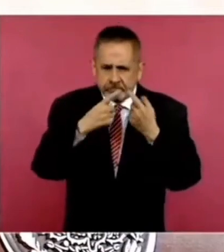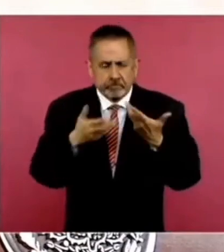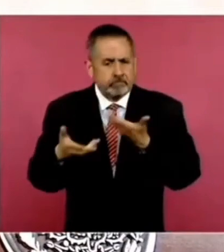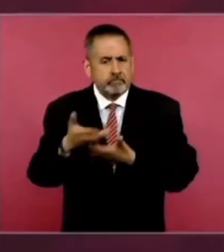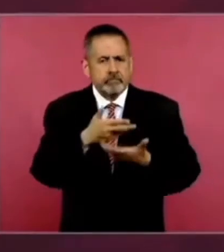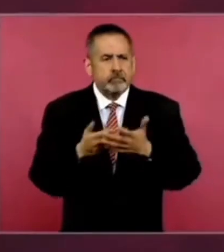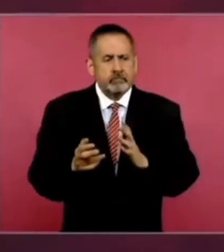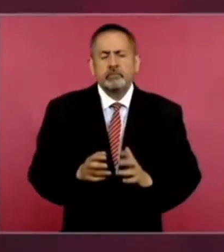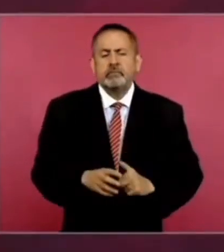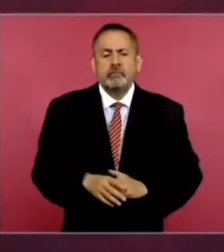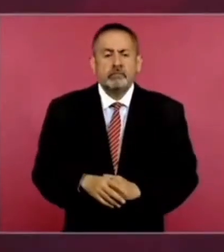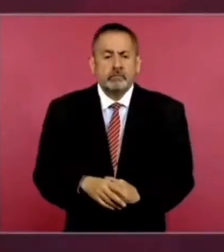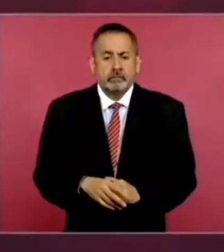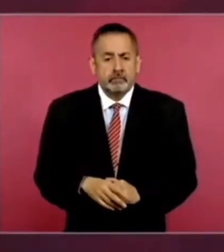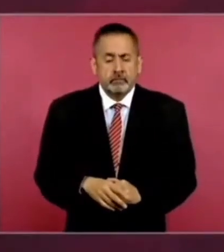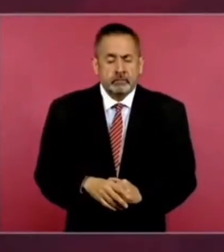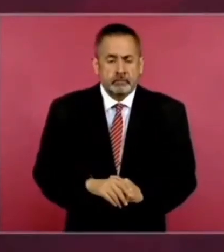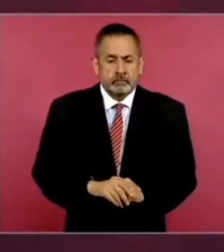que